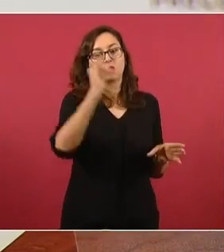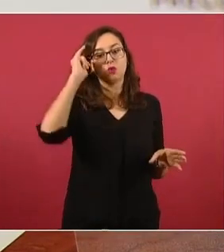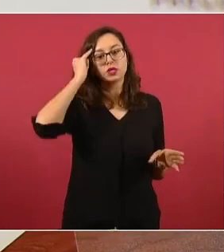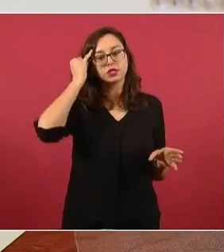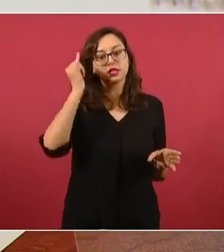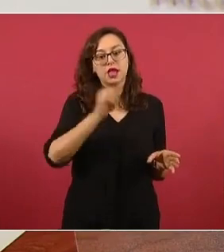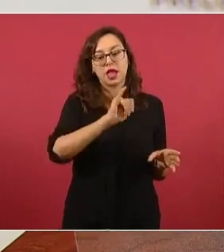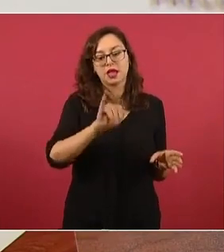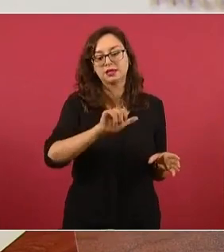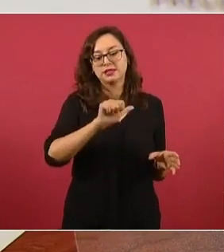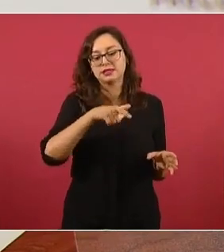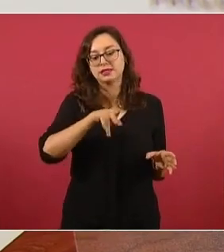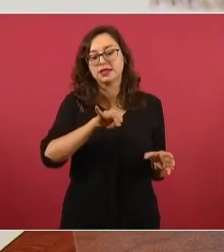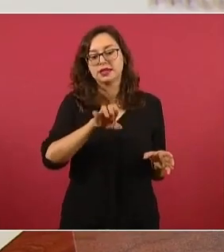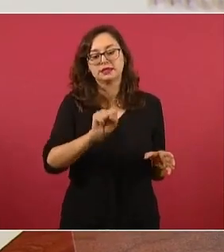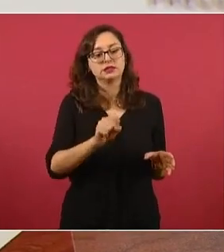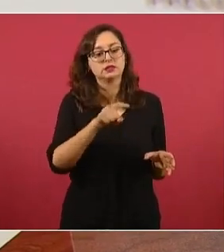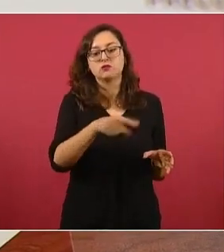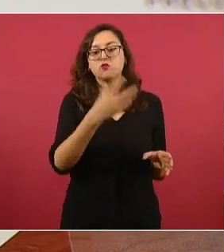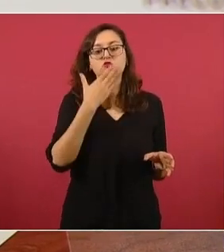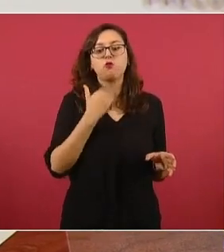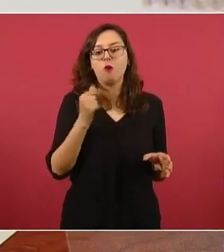en sus pueblos.